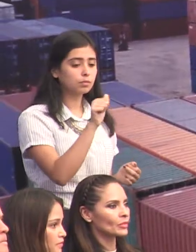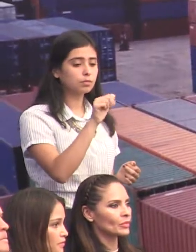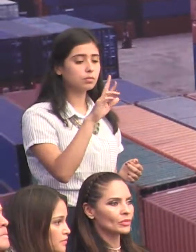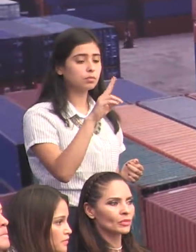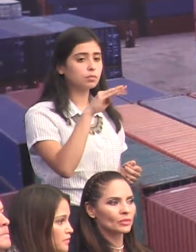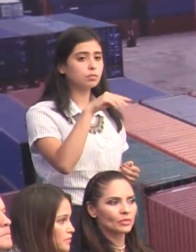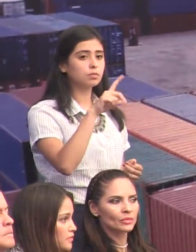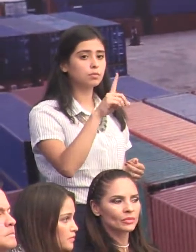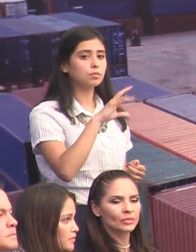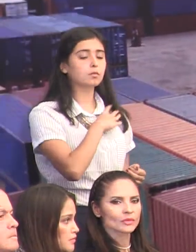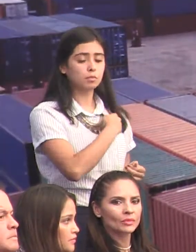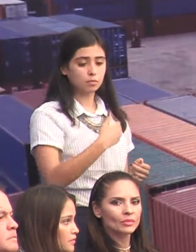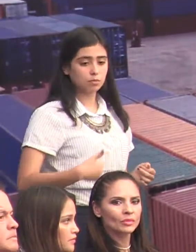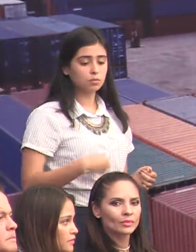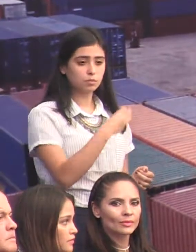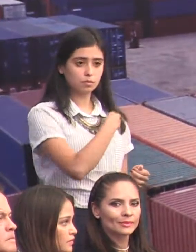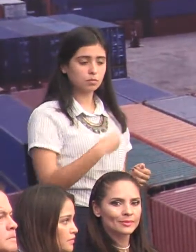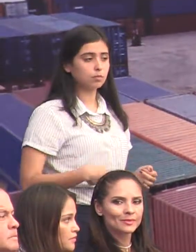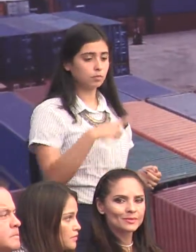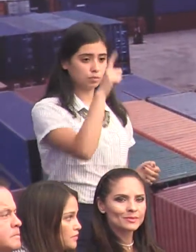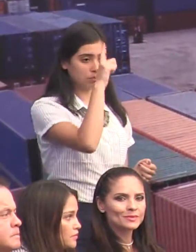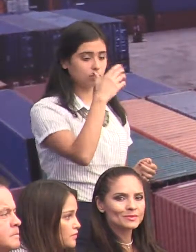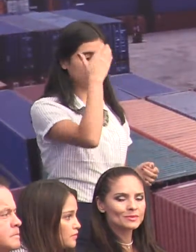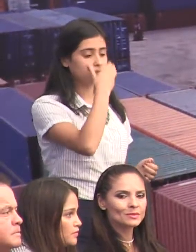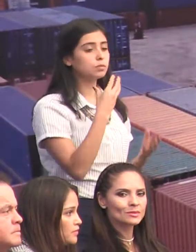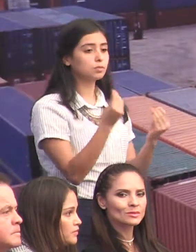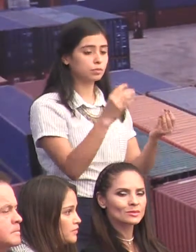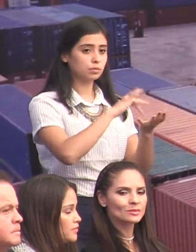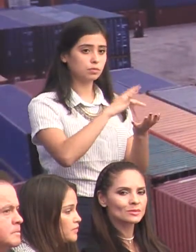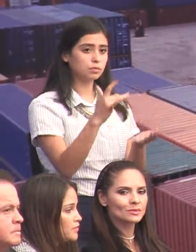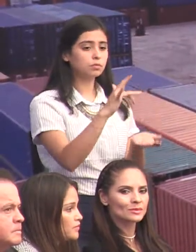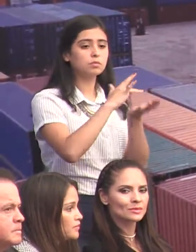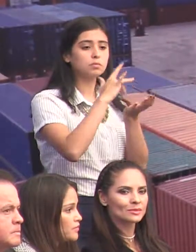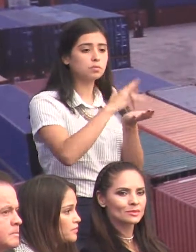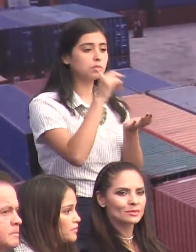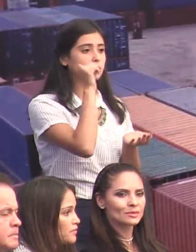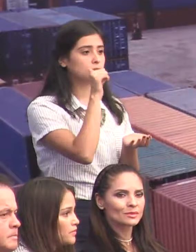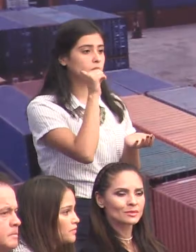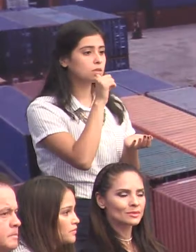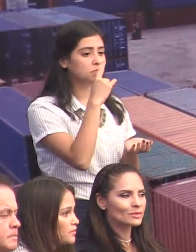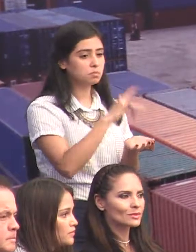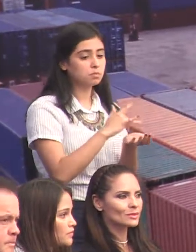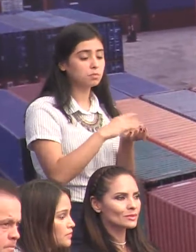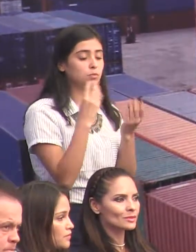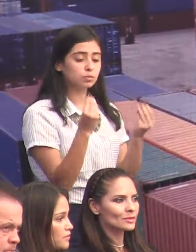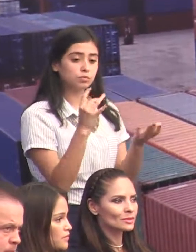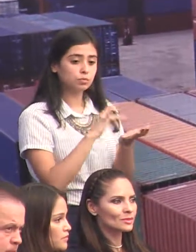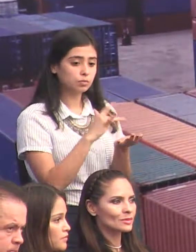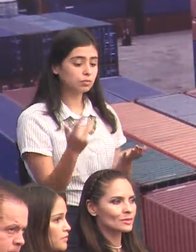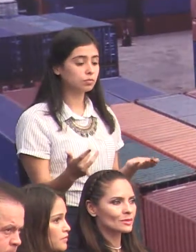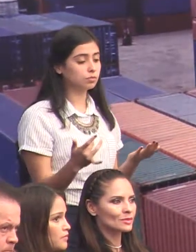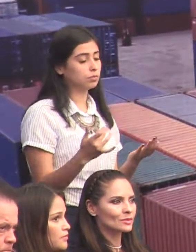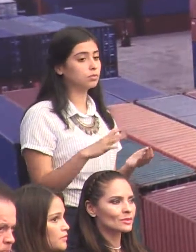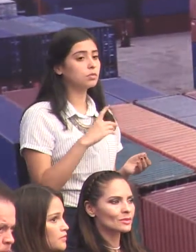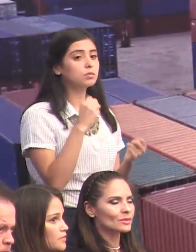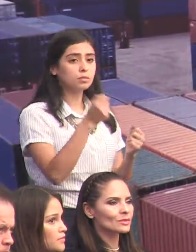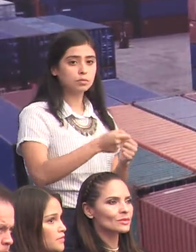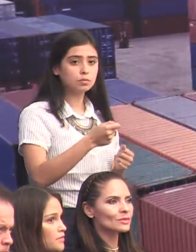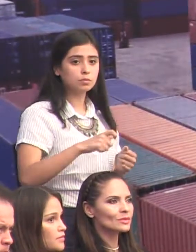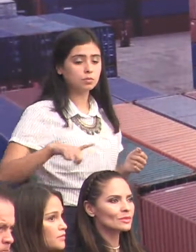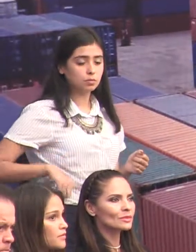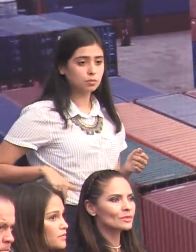por el equipo que ha conformado. También agradezco al profesor Armando Carrillo, presidente municipal de Lázaro Cárdenas.